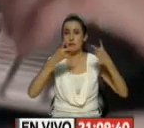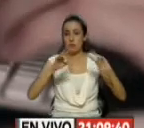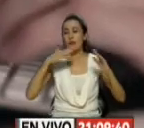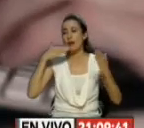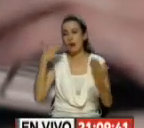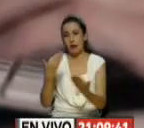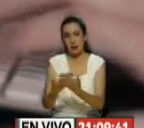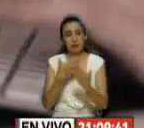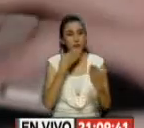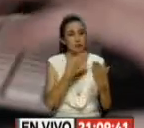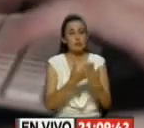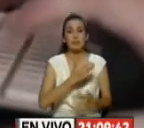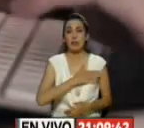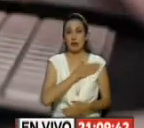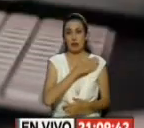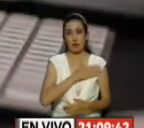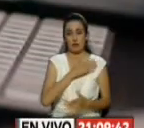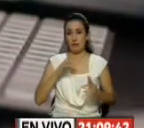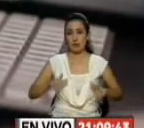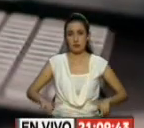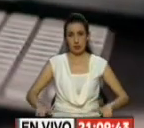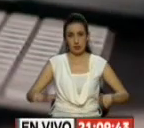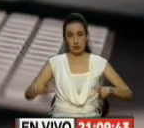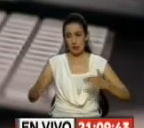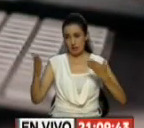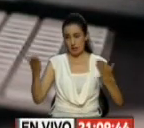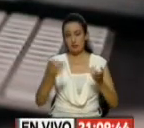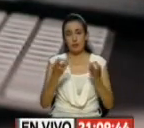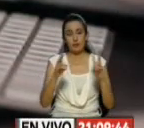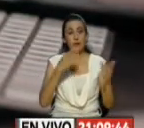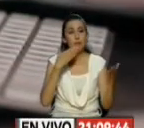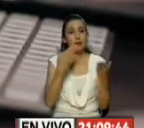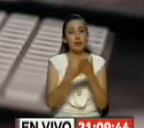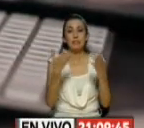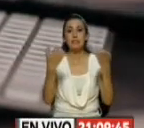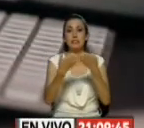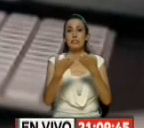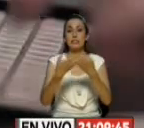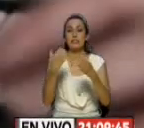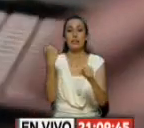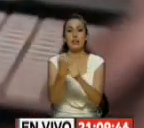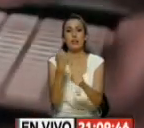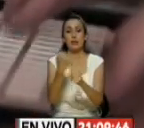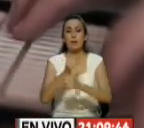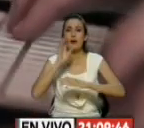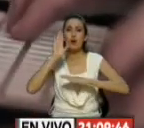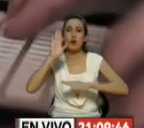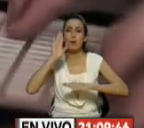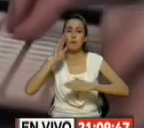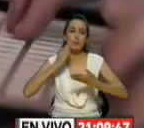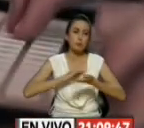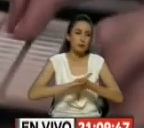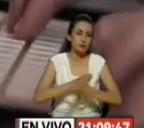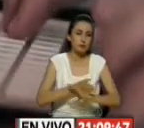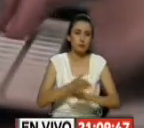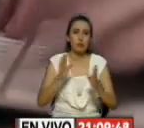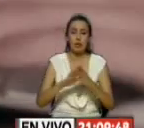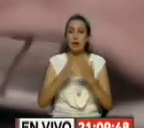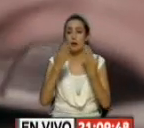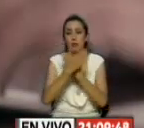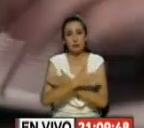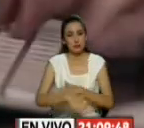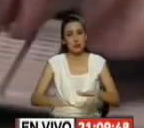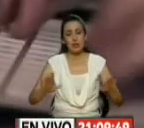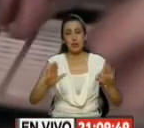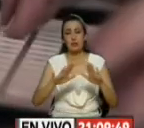la oportunidad y confianza a Lenín Moreno. Quiero también agradecer a mi equipo de trabajo por el compromiso y apoyo en este desafío. Finalmente, y